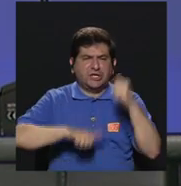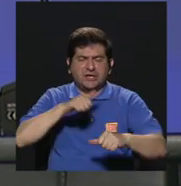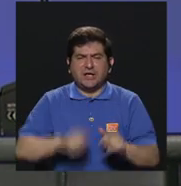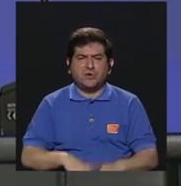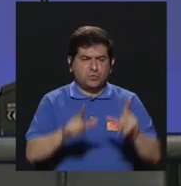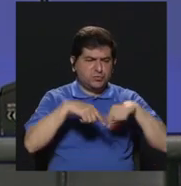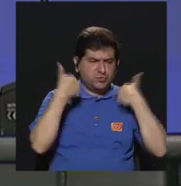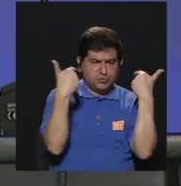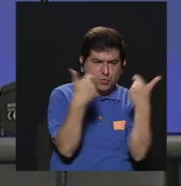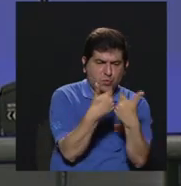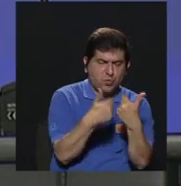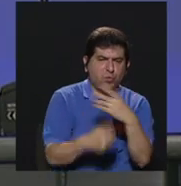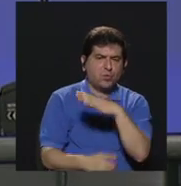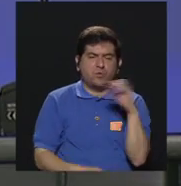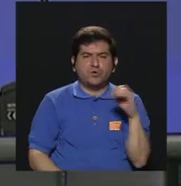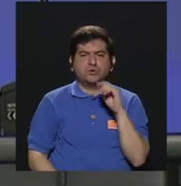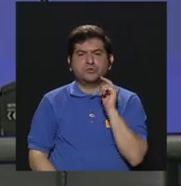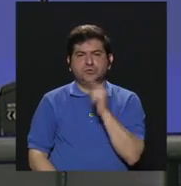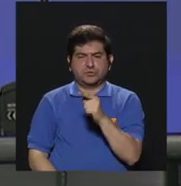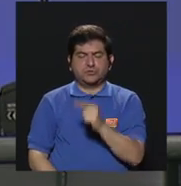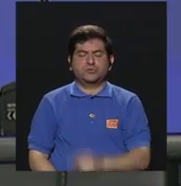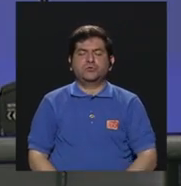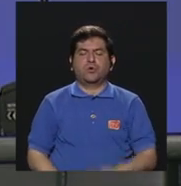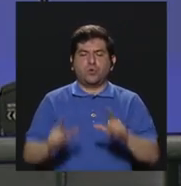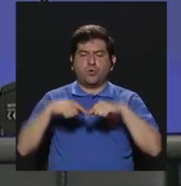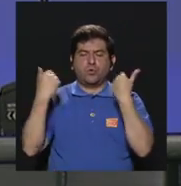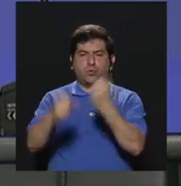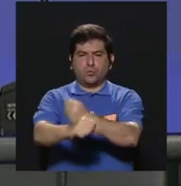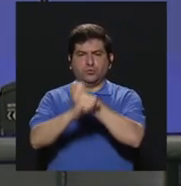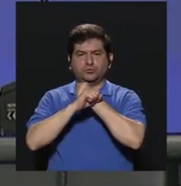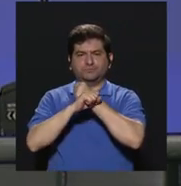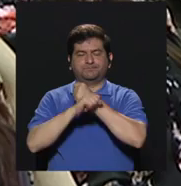entre pandillas o entre estas y las fuerzas de seguridad.